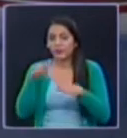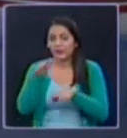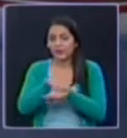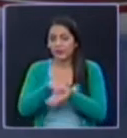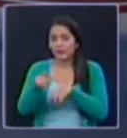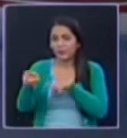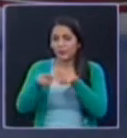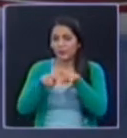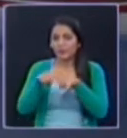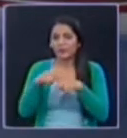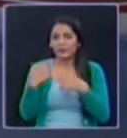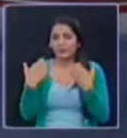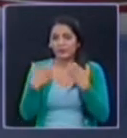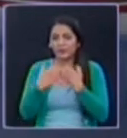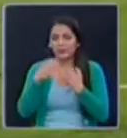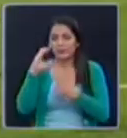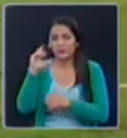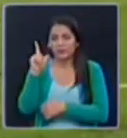Capul.